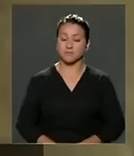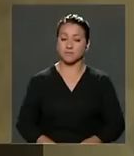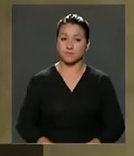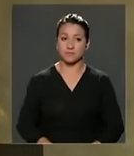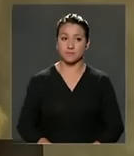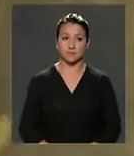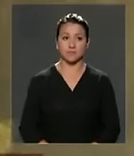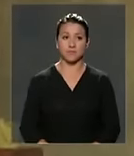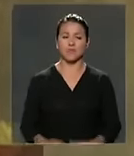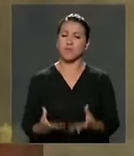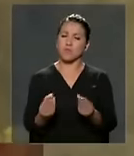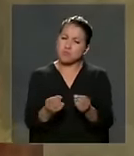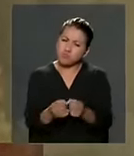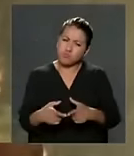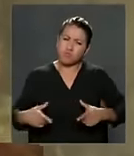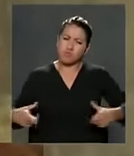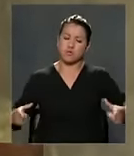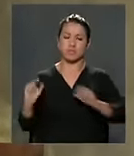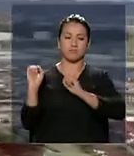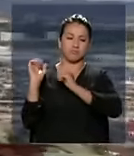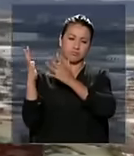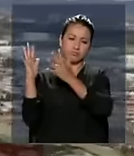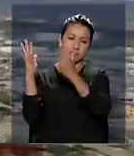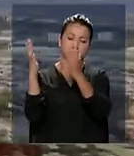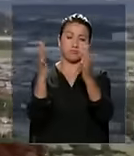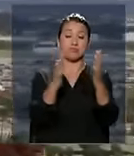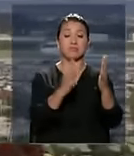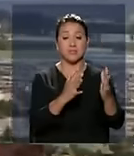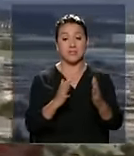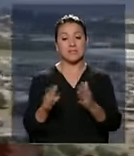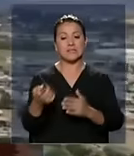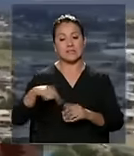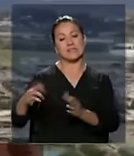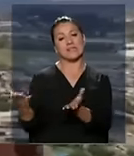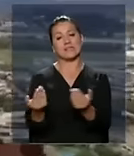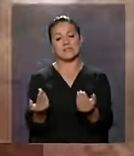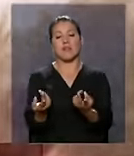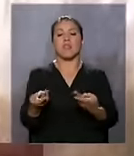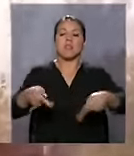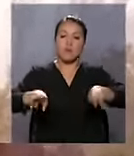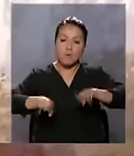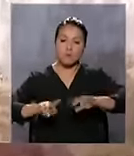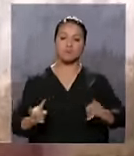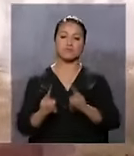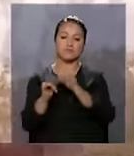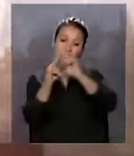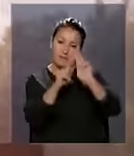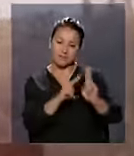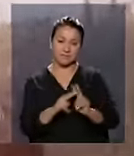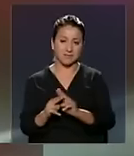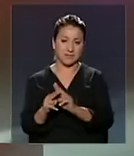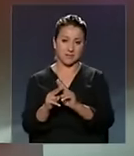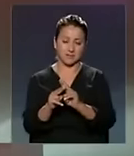Son amplias zonas incendiadas que van a requerir una restauración.